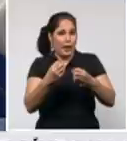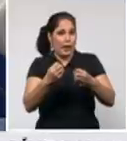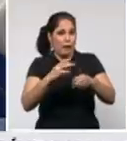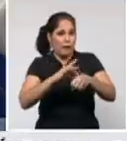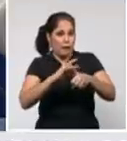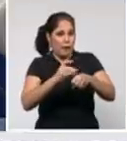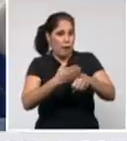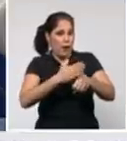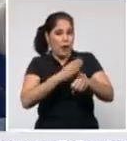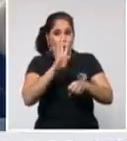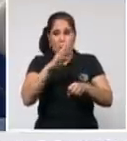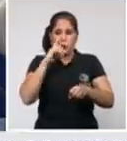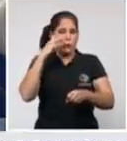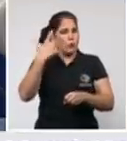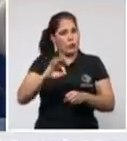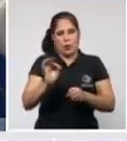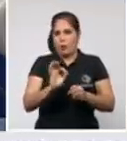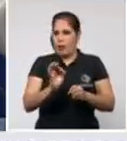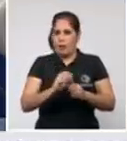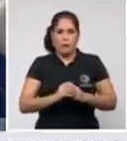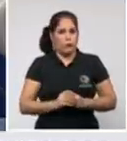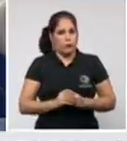ayer, y